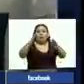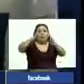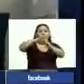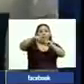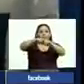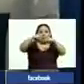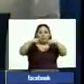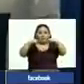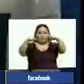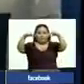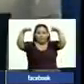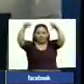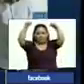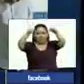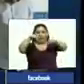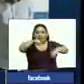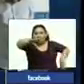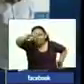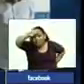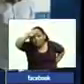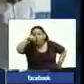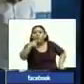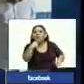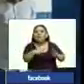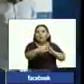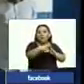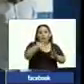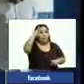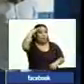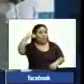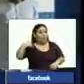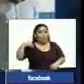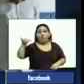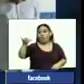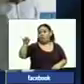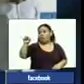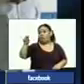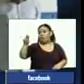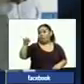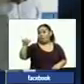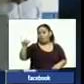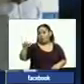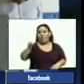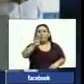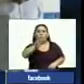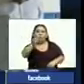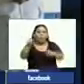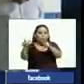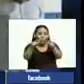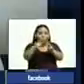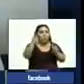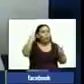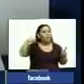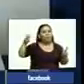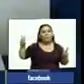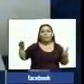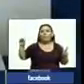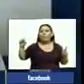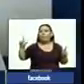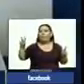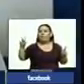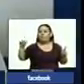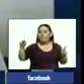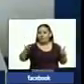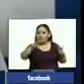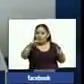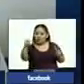Guadalupe, en Antiguo Cuscatlán. Los detenidos son Yesenia Marisol Alvarado, de 42 años, Melvin Roberto Cortés, de 30,